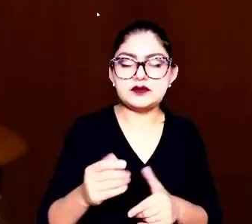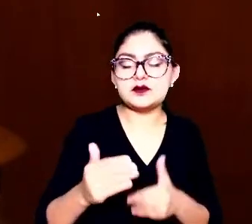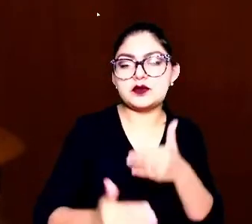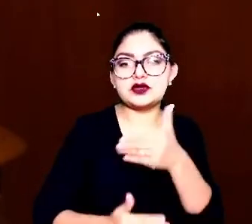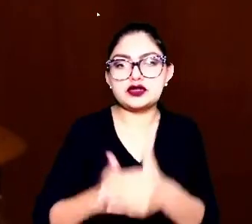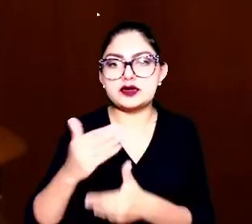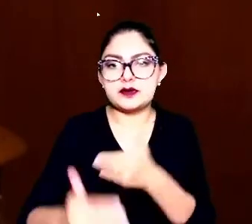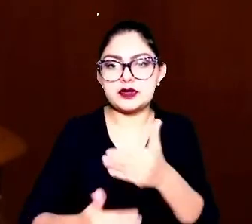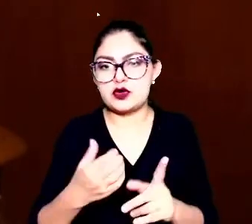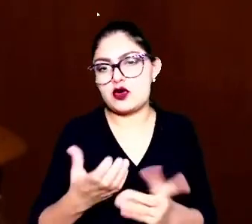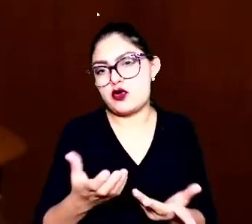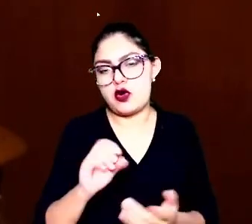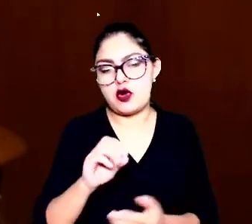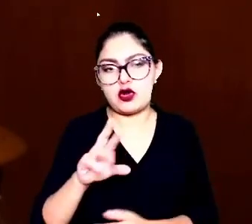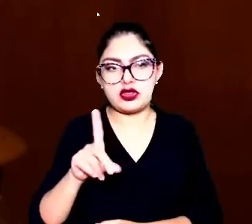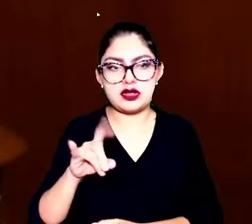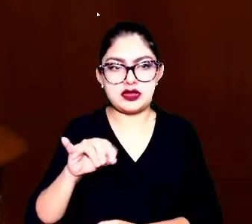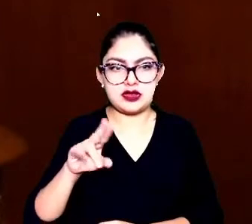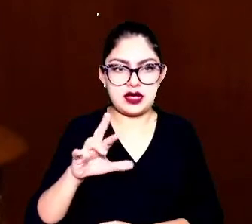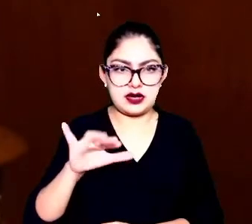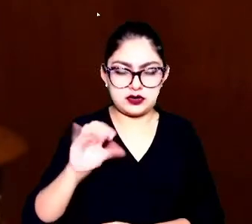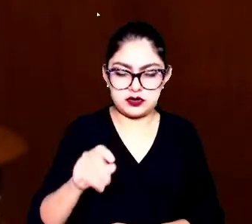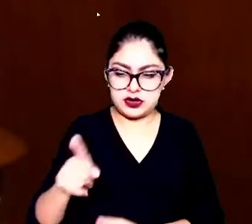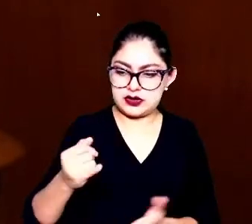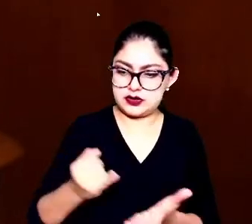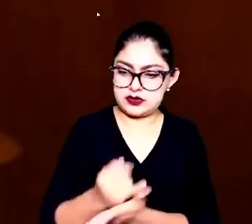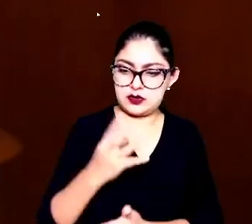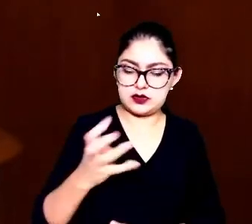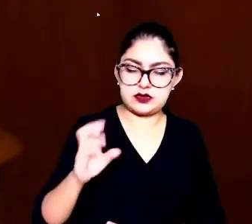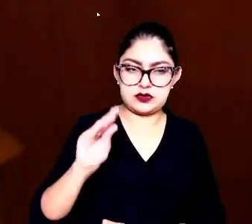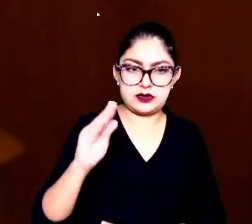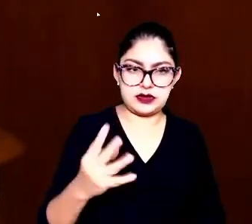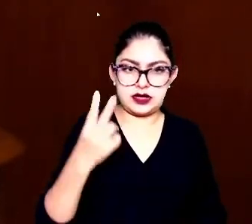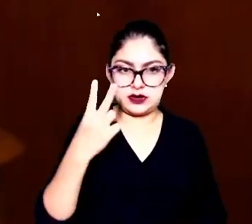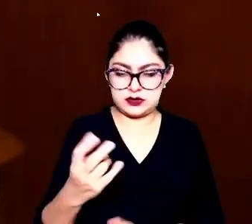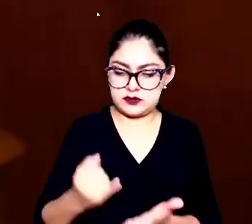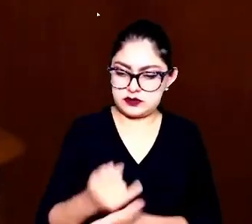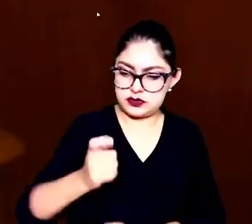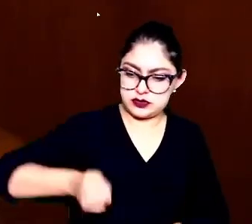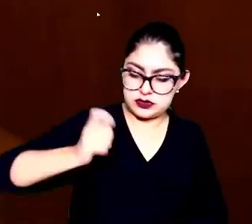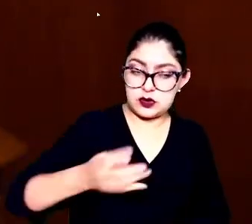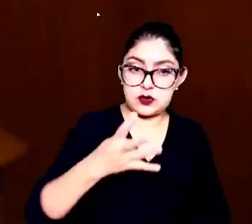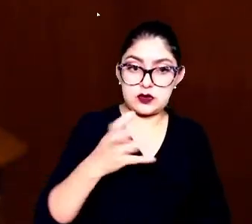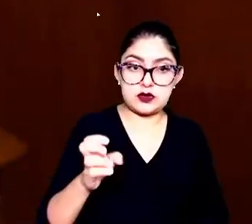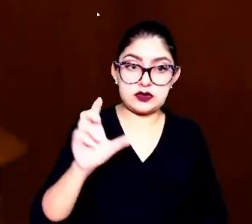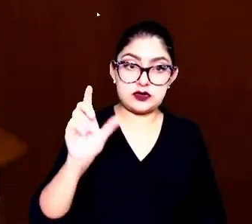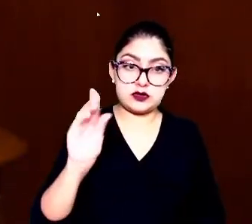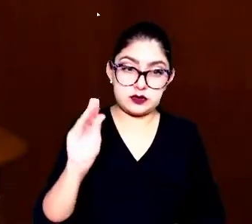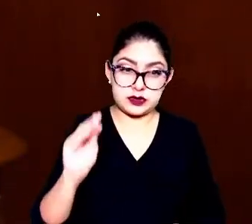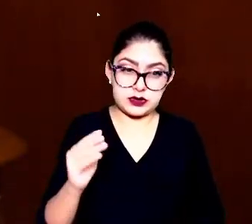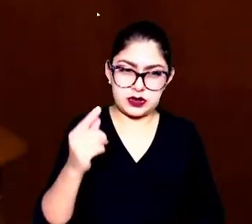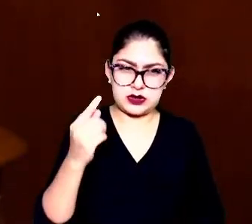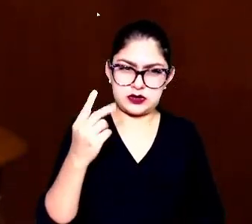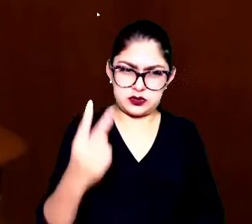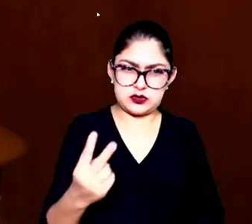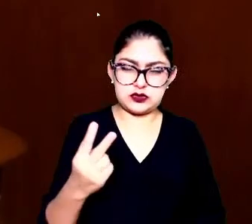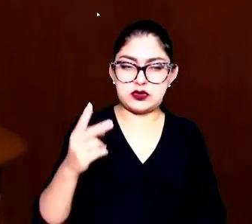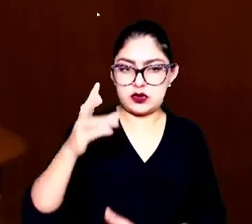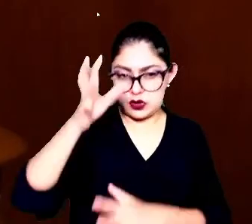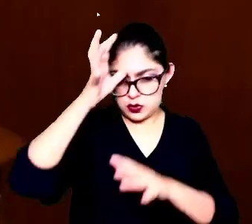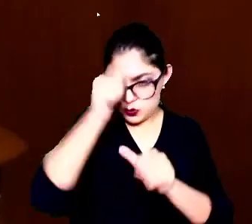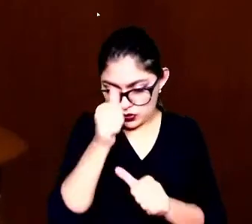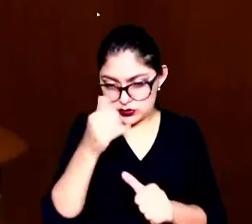452 sentencias 931 convenios y 1307 concluyeron